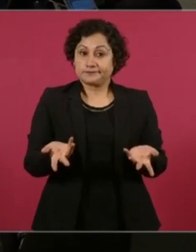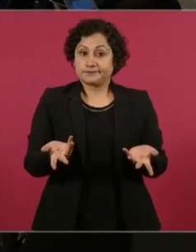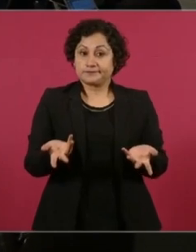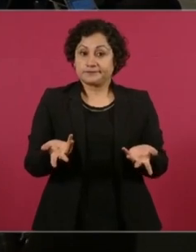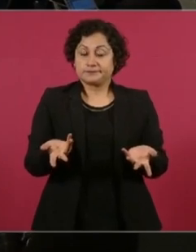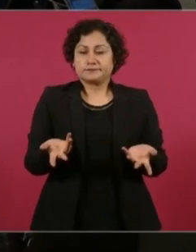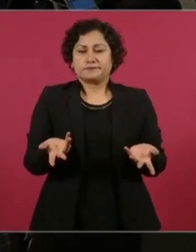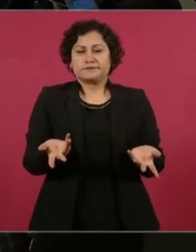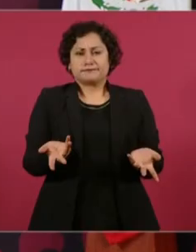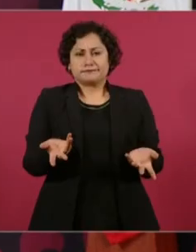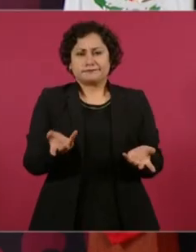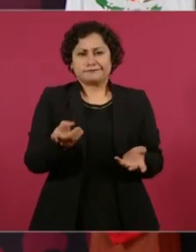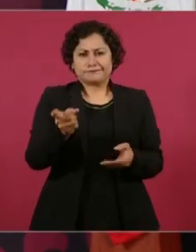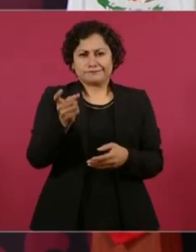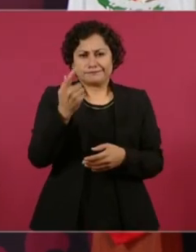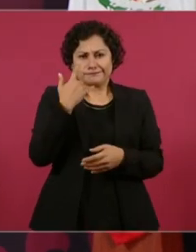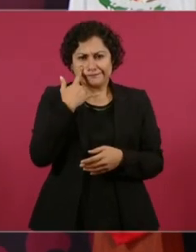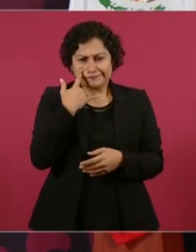¿cómo